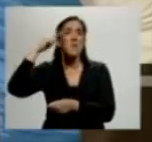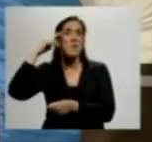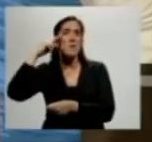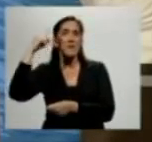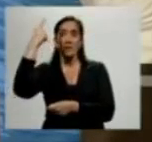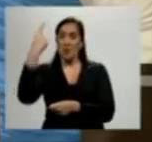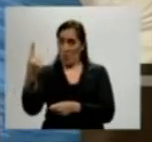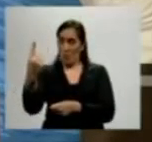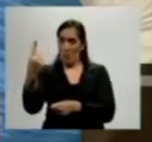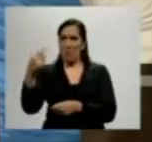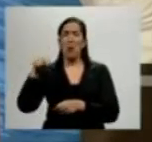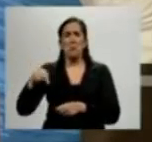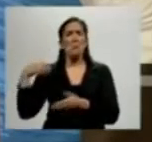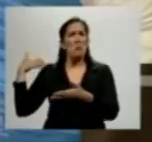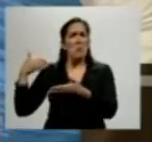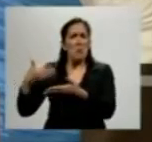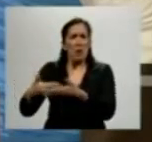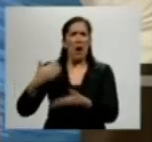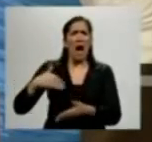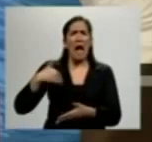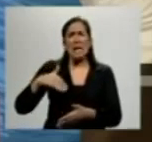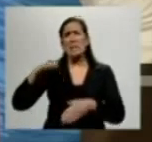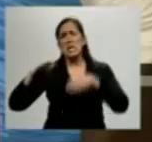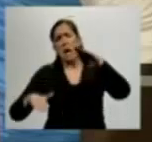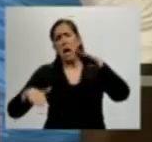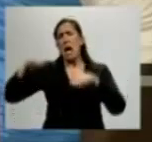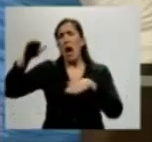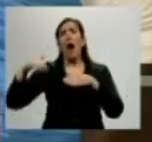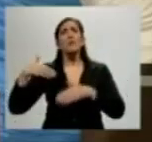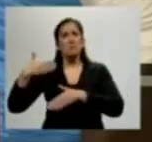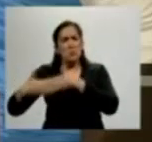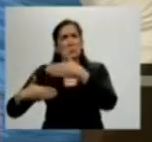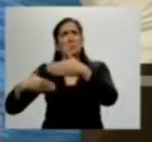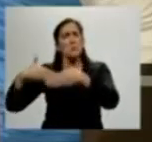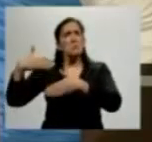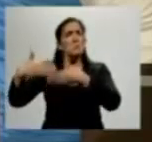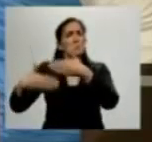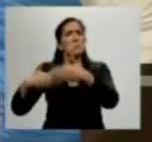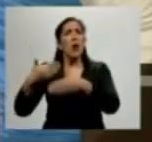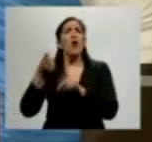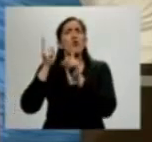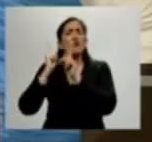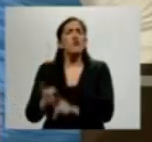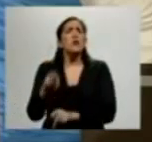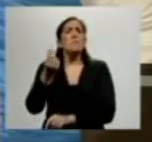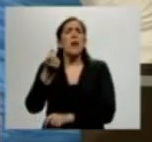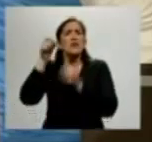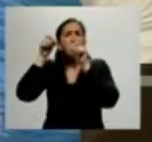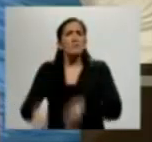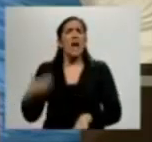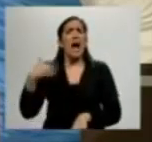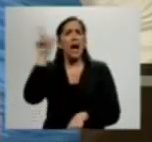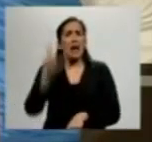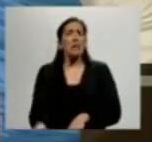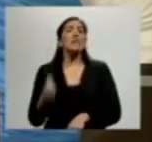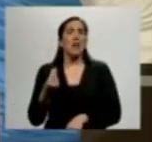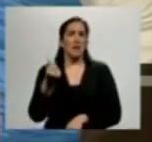1991, la Argentina, con más o con menos, creció con una moneda de curso legal en la